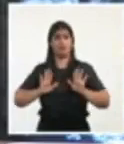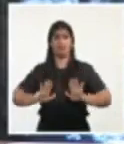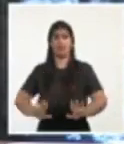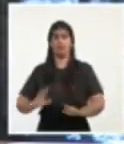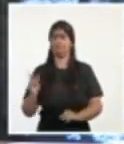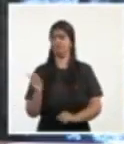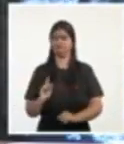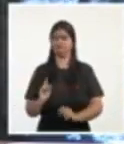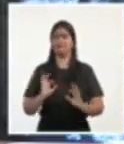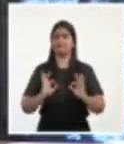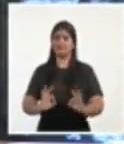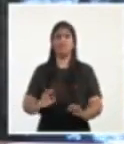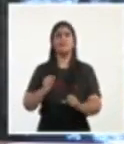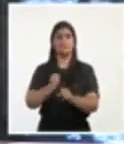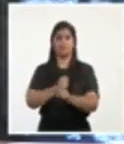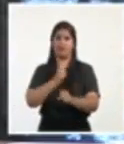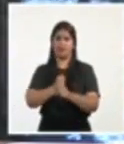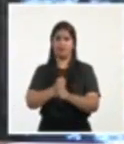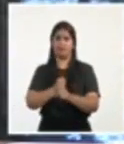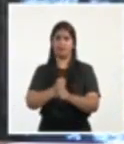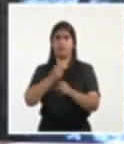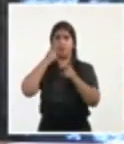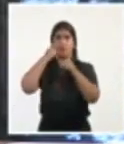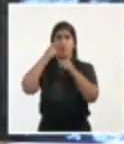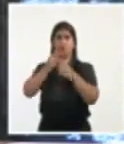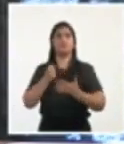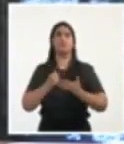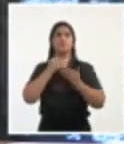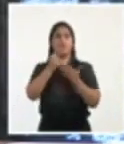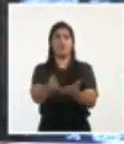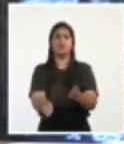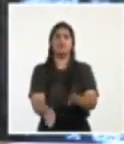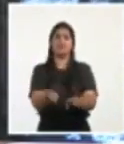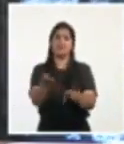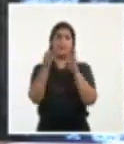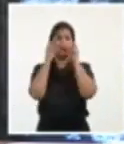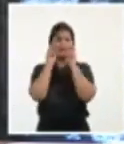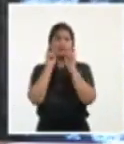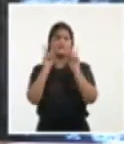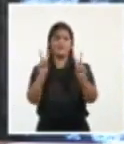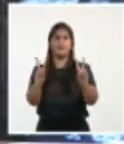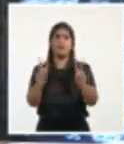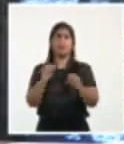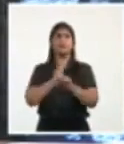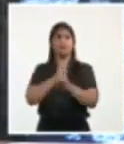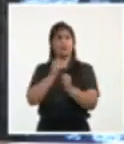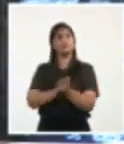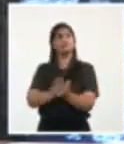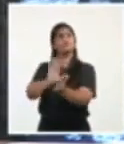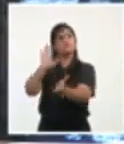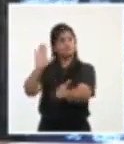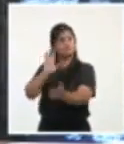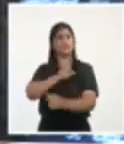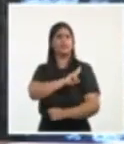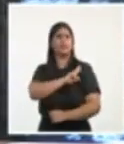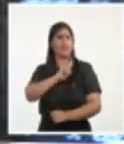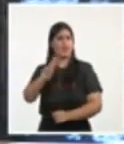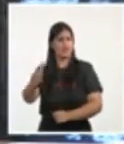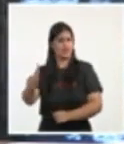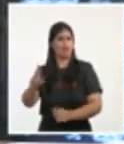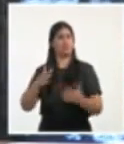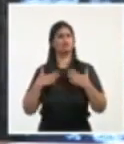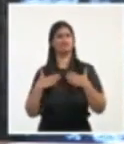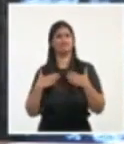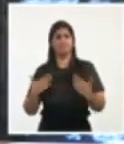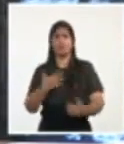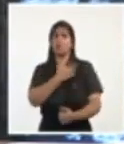durante todo este tiempo de pandemia así lo refleja, trabajando sin descanso, con compromiso, con sensibilidad, para defender